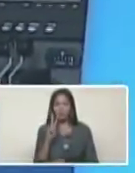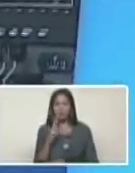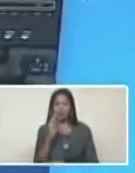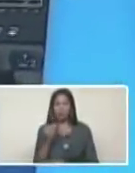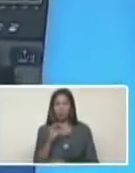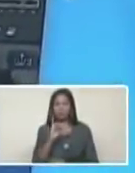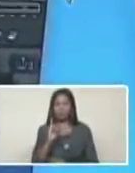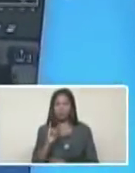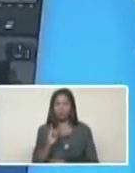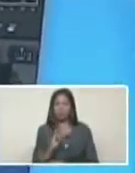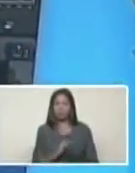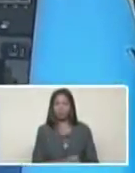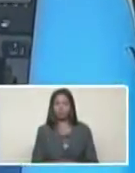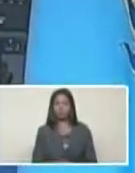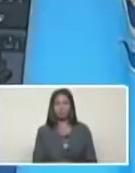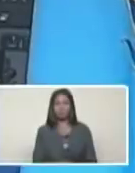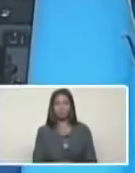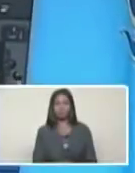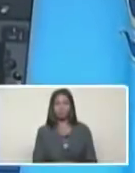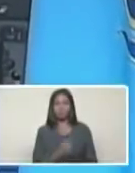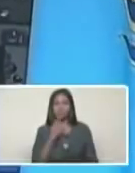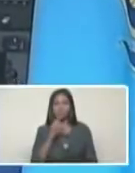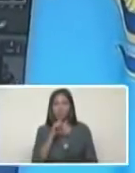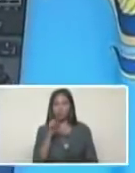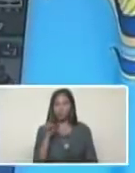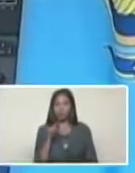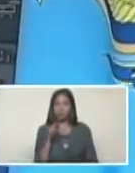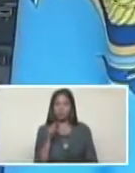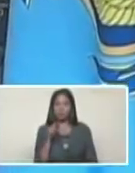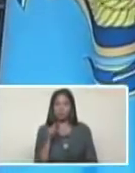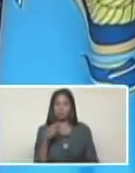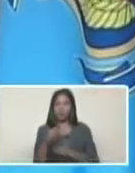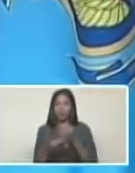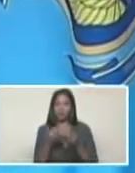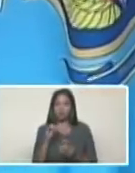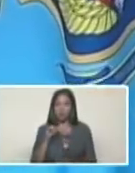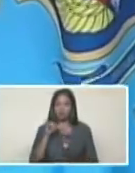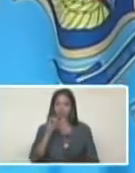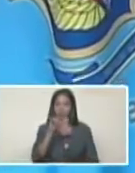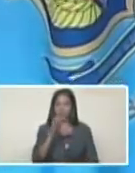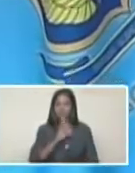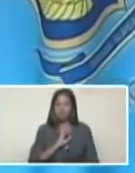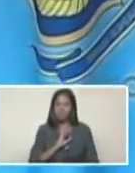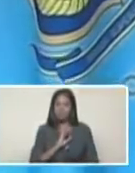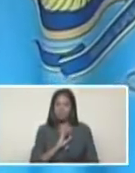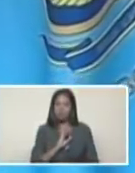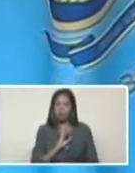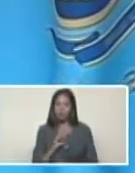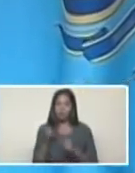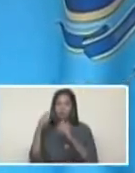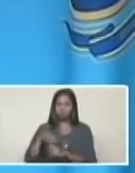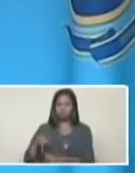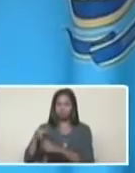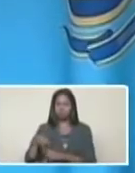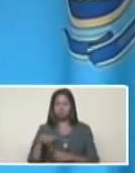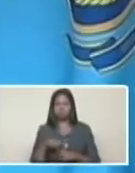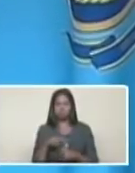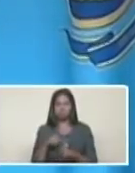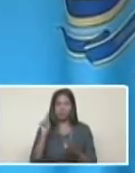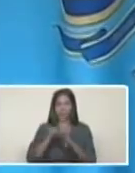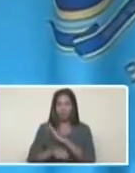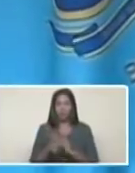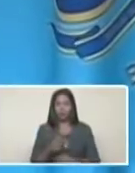mismo coronel Segovia le diga a usted qué ha hecho la Aviación Militar Bolivariana para ir venciendo el bloqueo. Chávez vive, mi